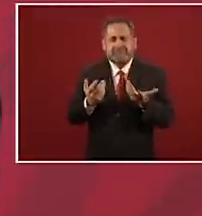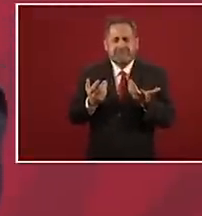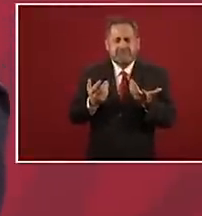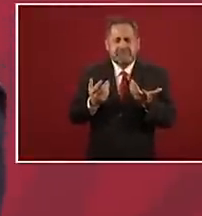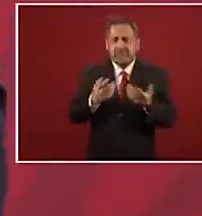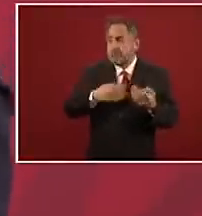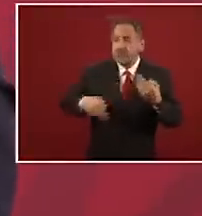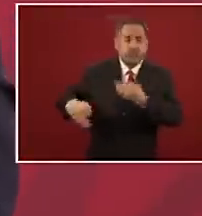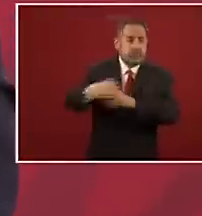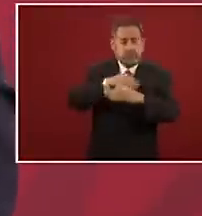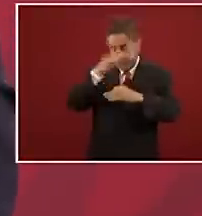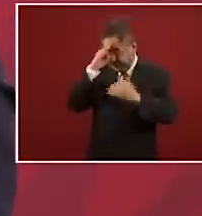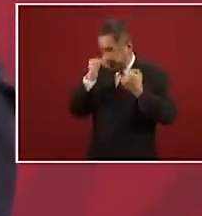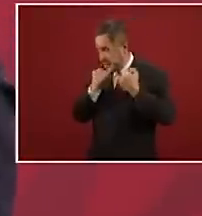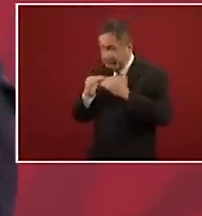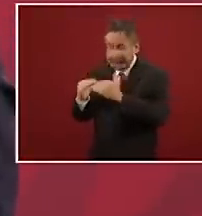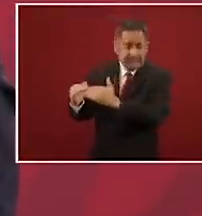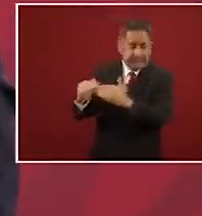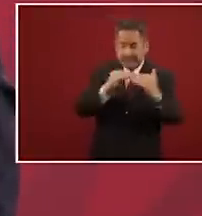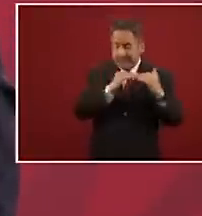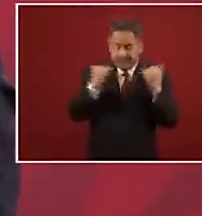si todos pensáramos de la misma manera,